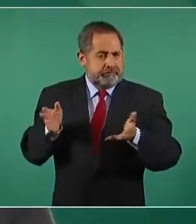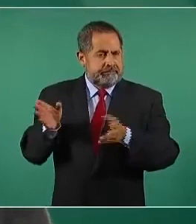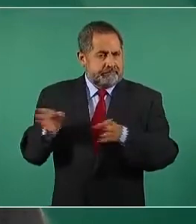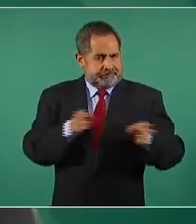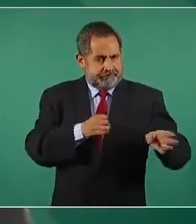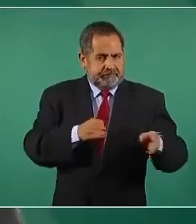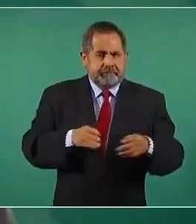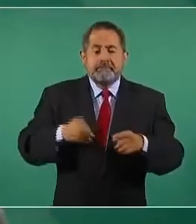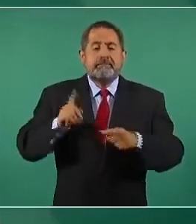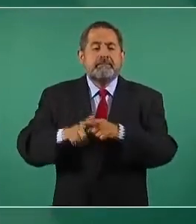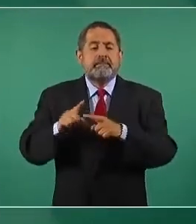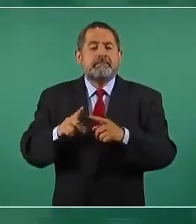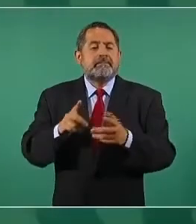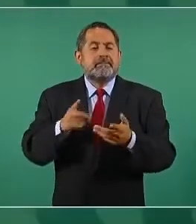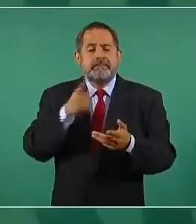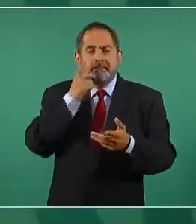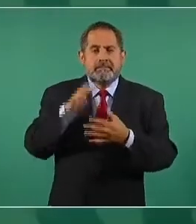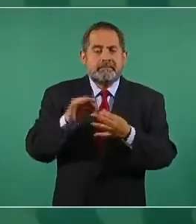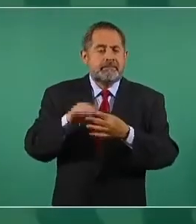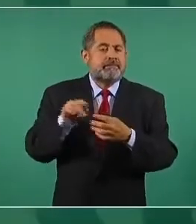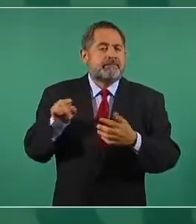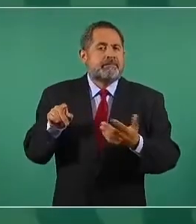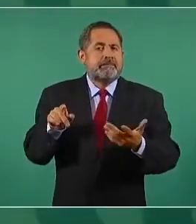y que debe de haber